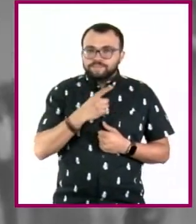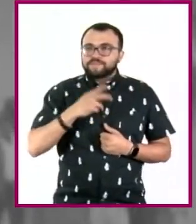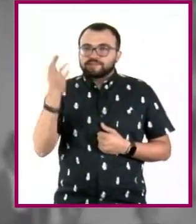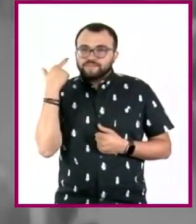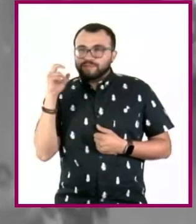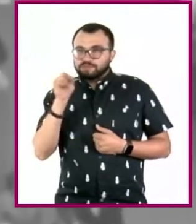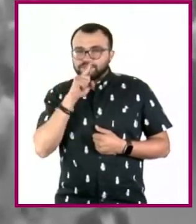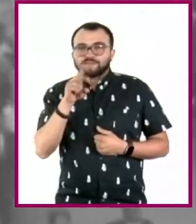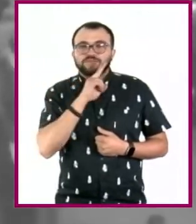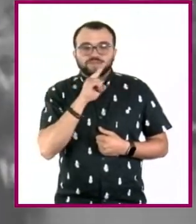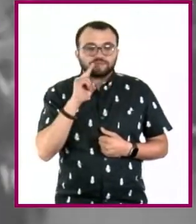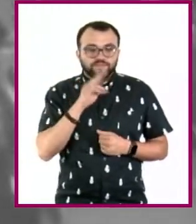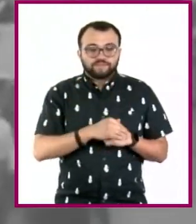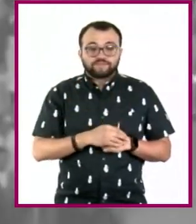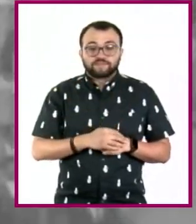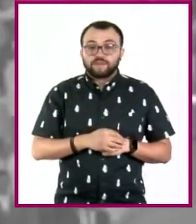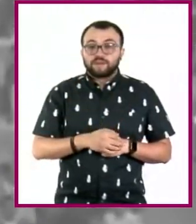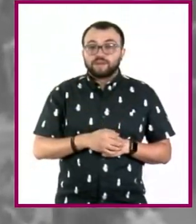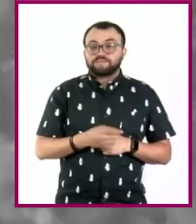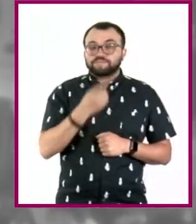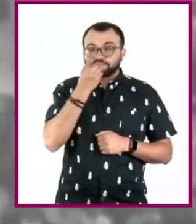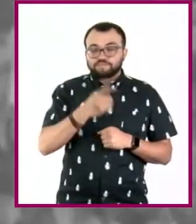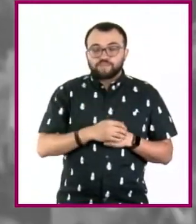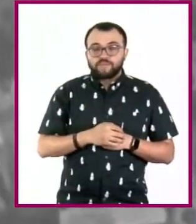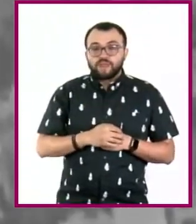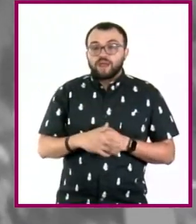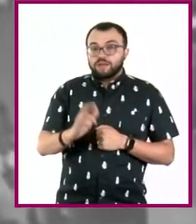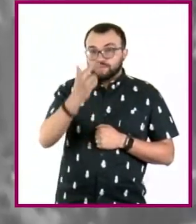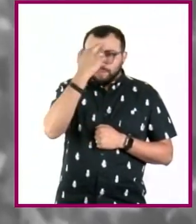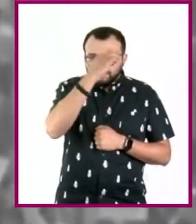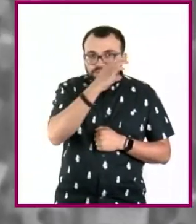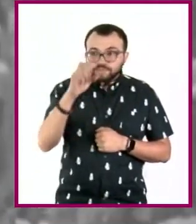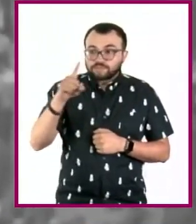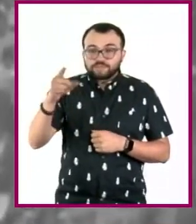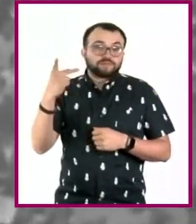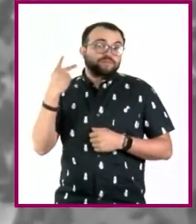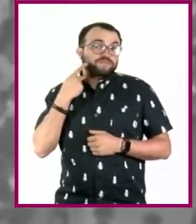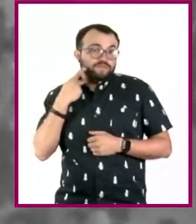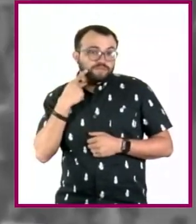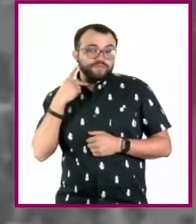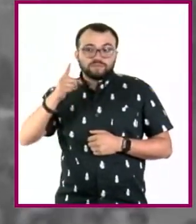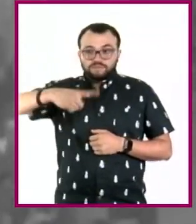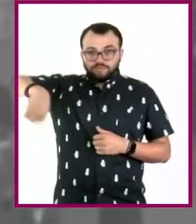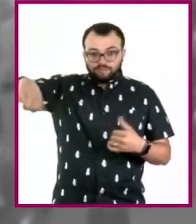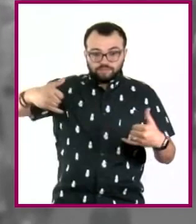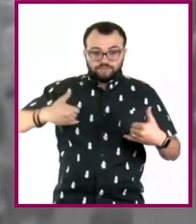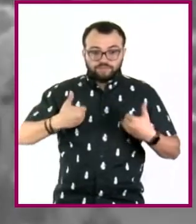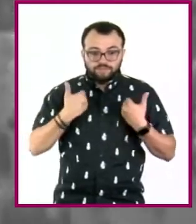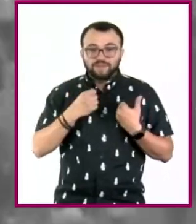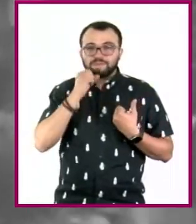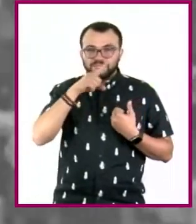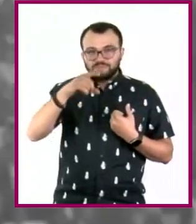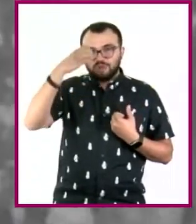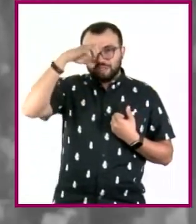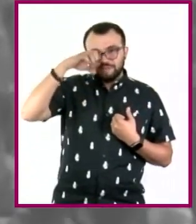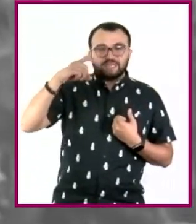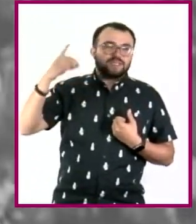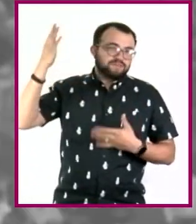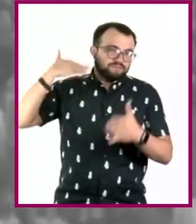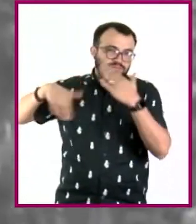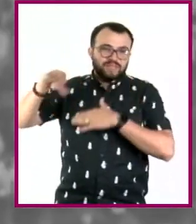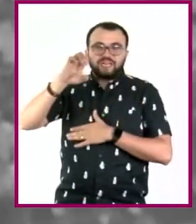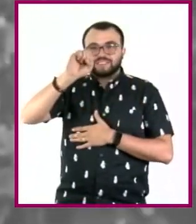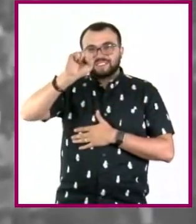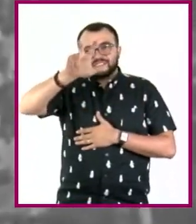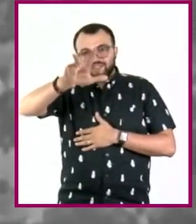nota. Se reconoció que las políticas públicas hacia la juventud, después de las experiencias del 68 y el 71,